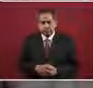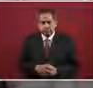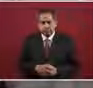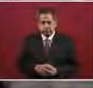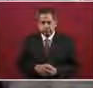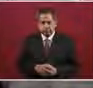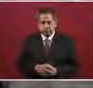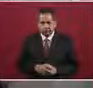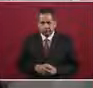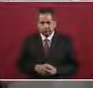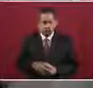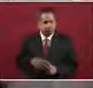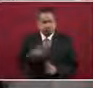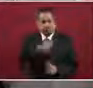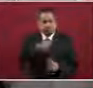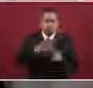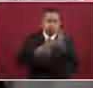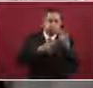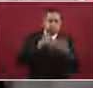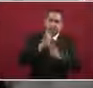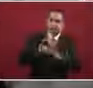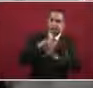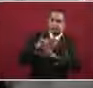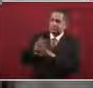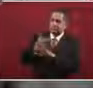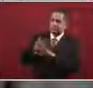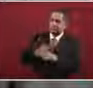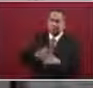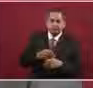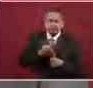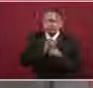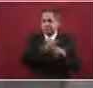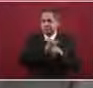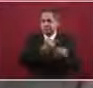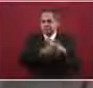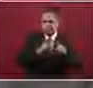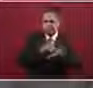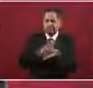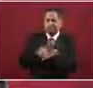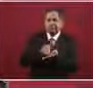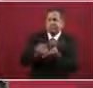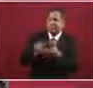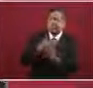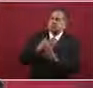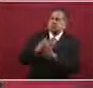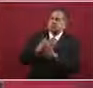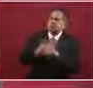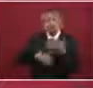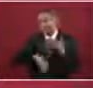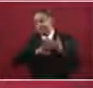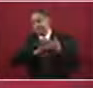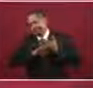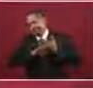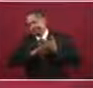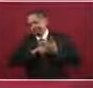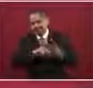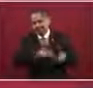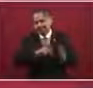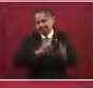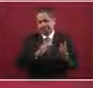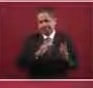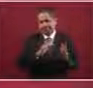una campaña de calumnias en redes sociales, en las benditas redes sociales,